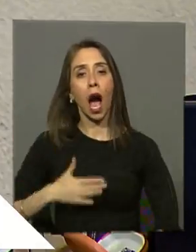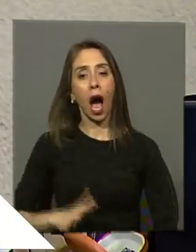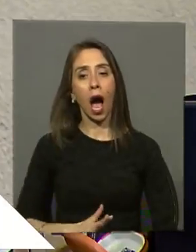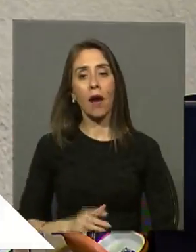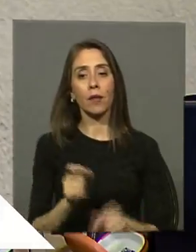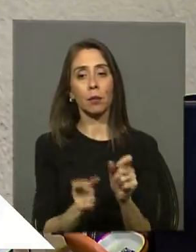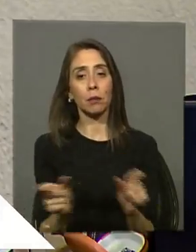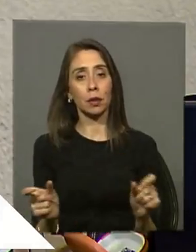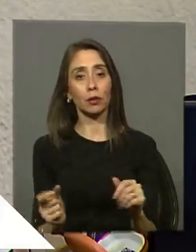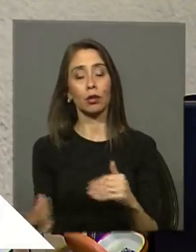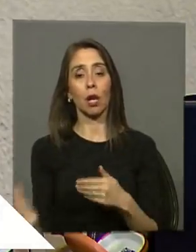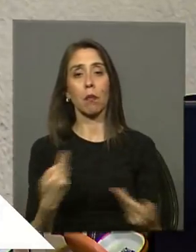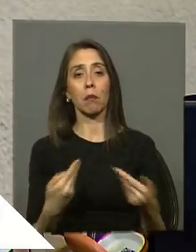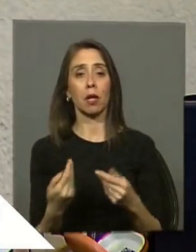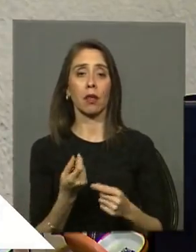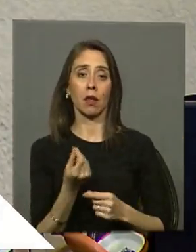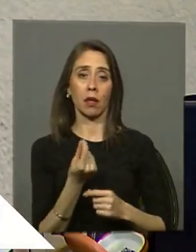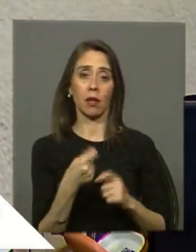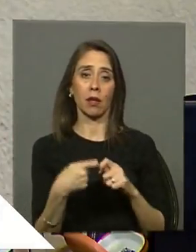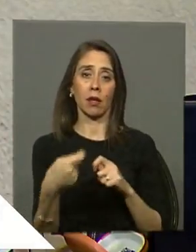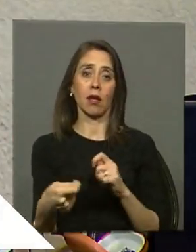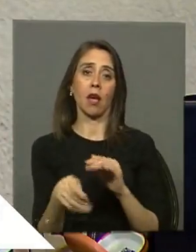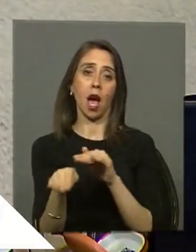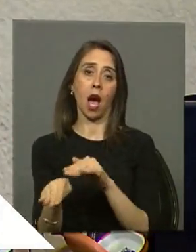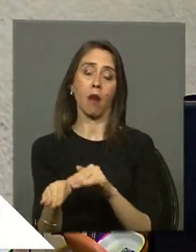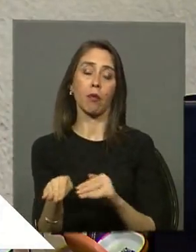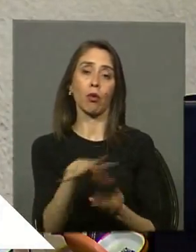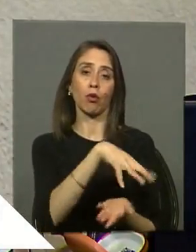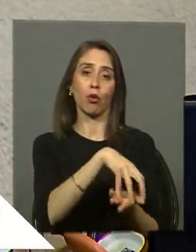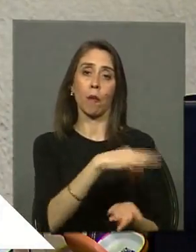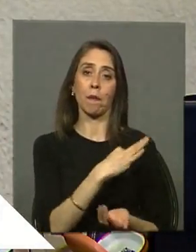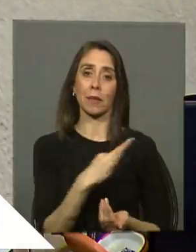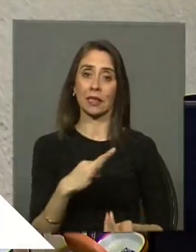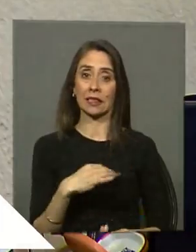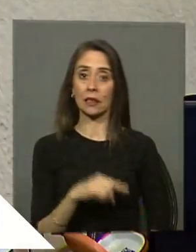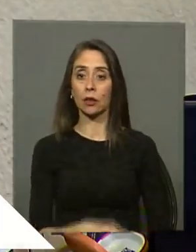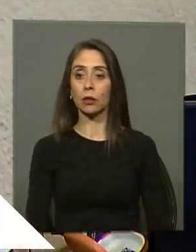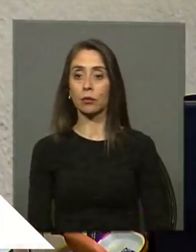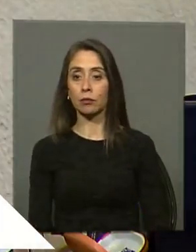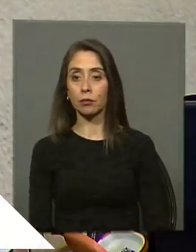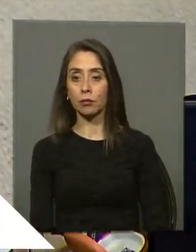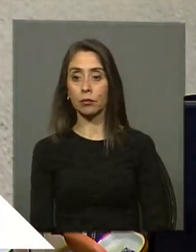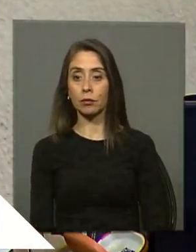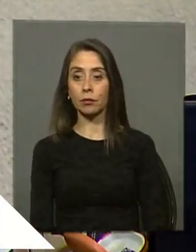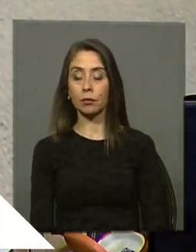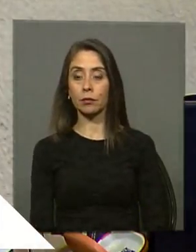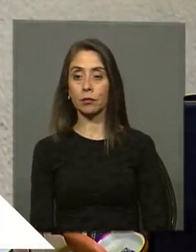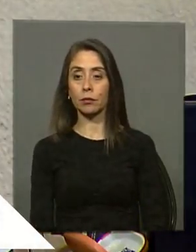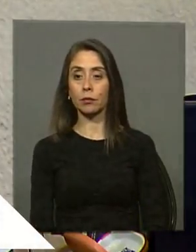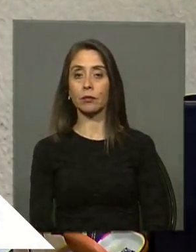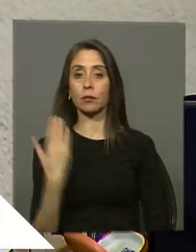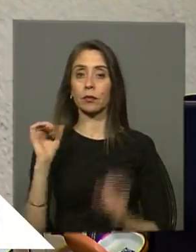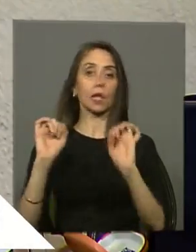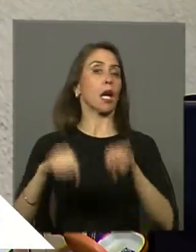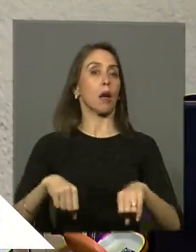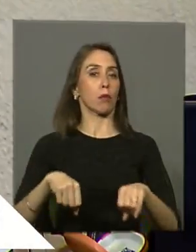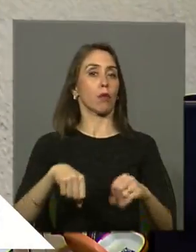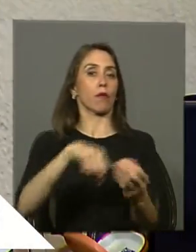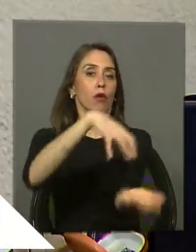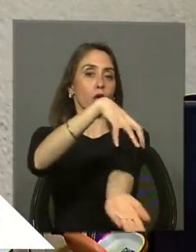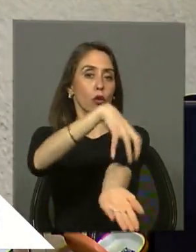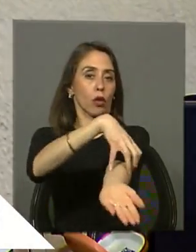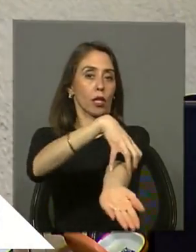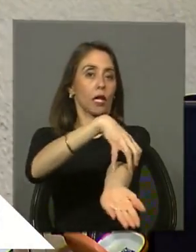están pidiendo un apoyo del ministerio y se acaba de aprobar de parte de la región de O